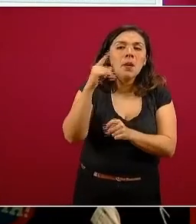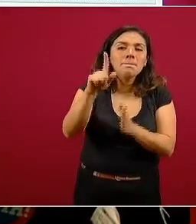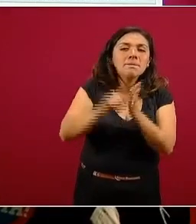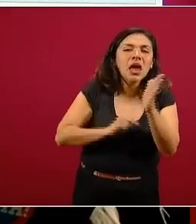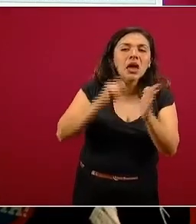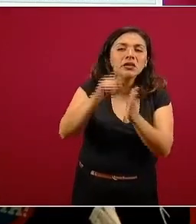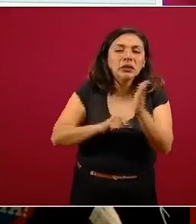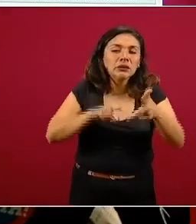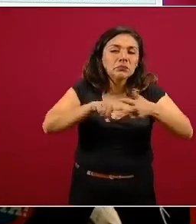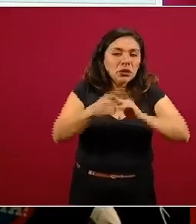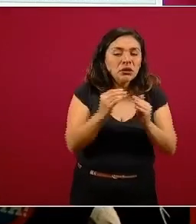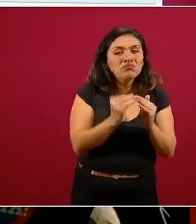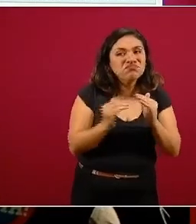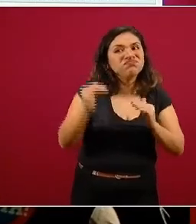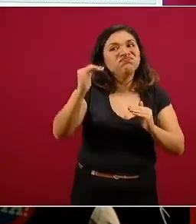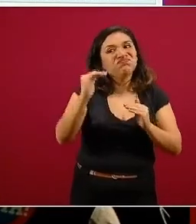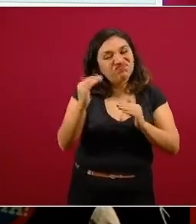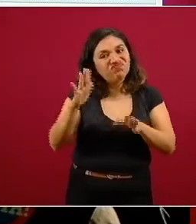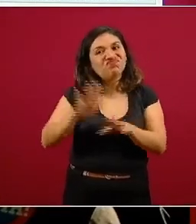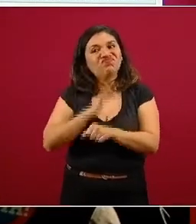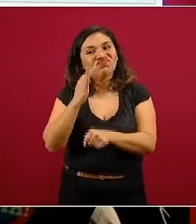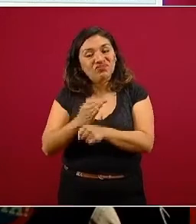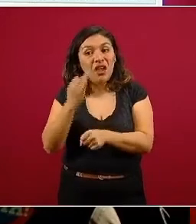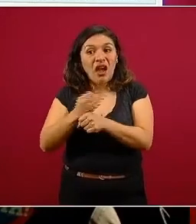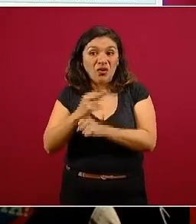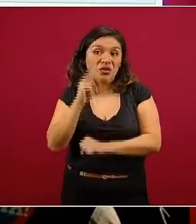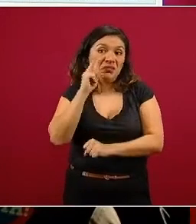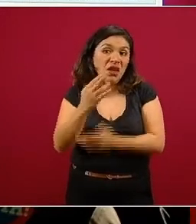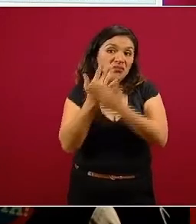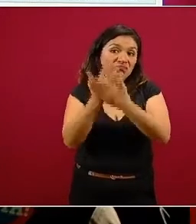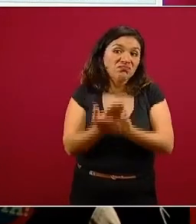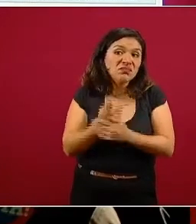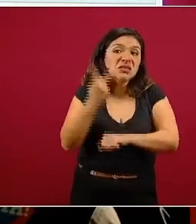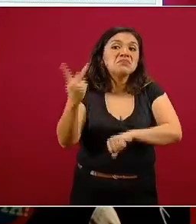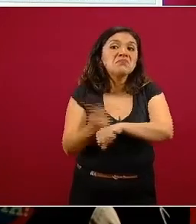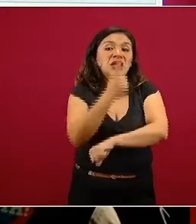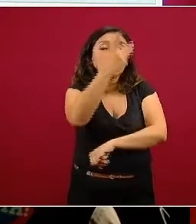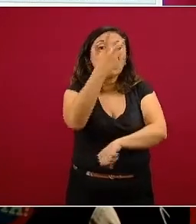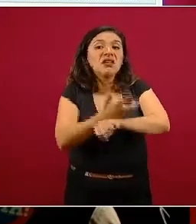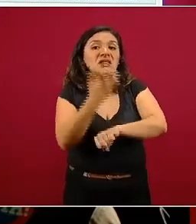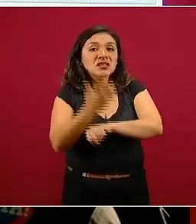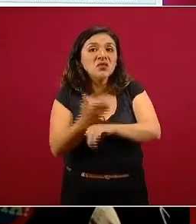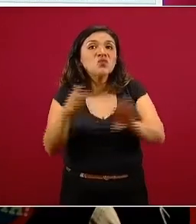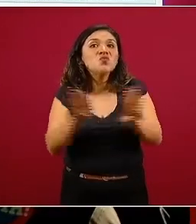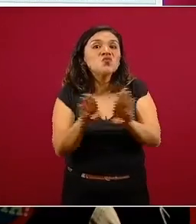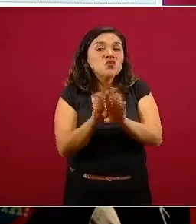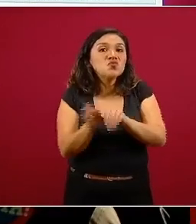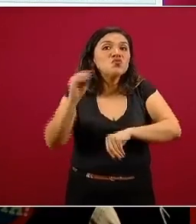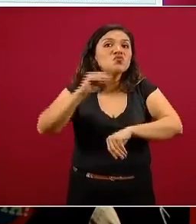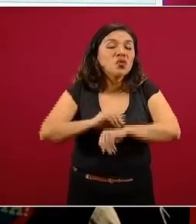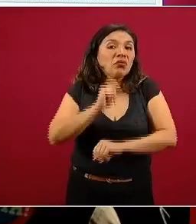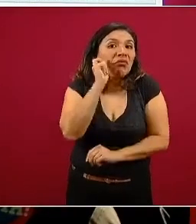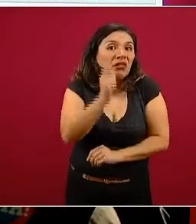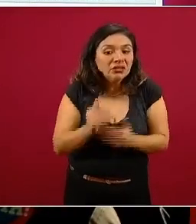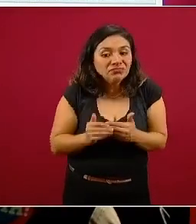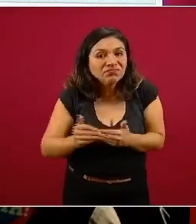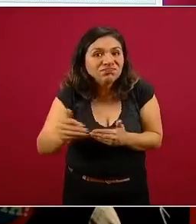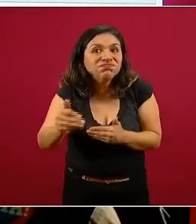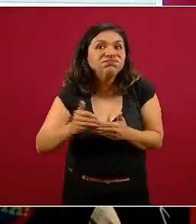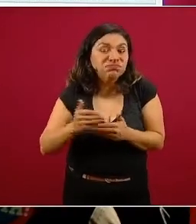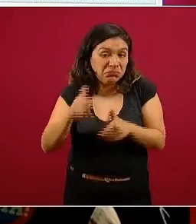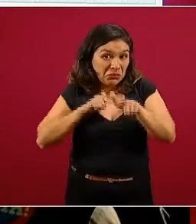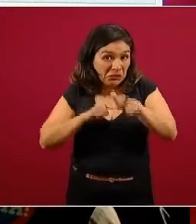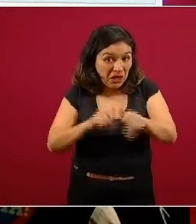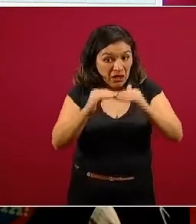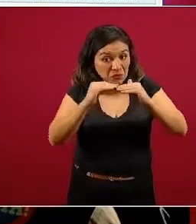la epidemia, y pues vamos a estar expectantes de cómo Estados Unidos en su momento se comporta esta meseta, si esa